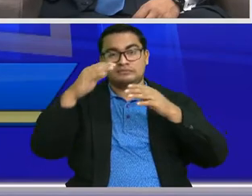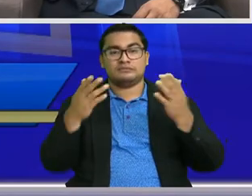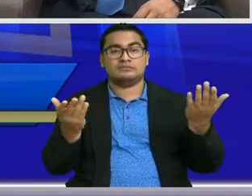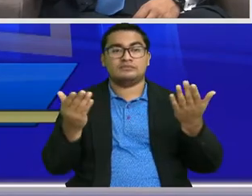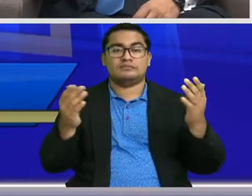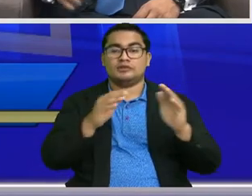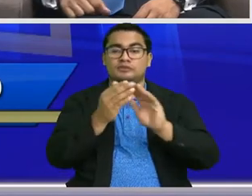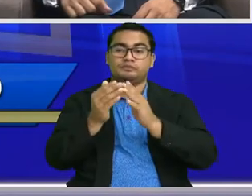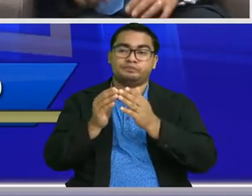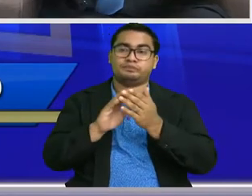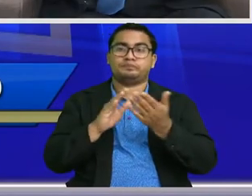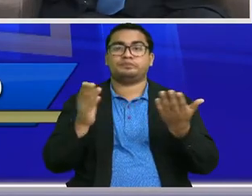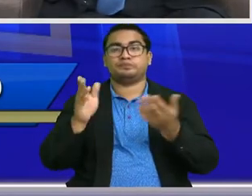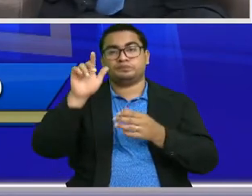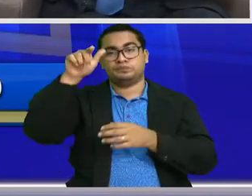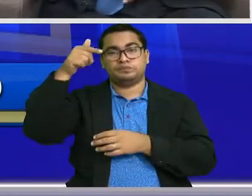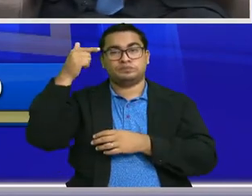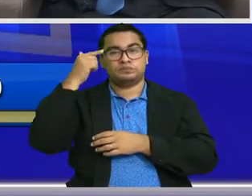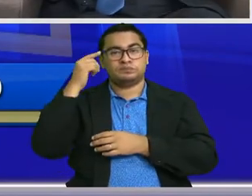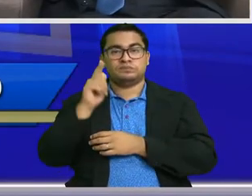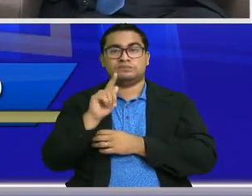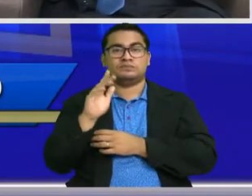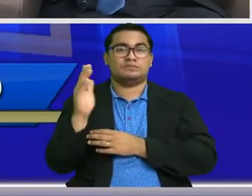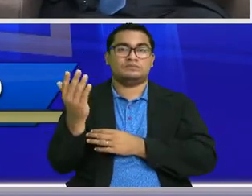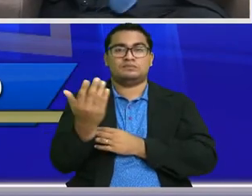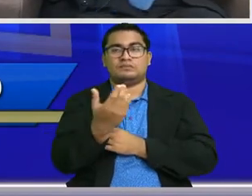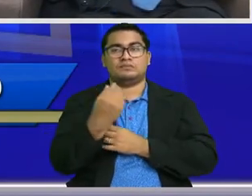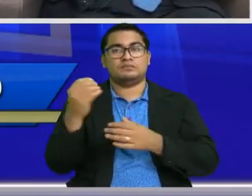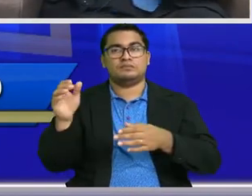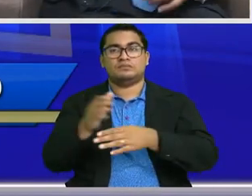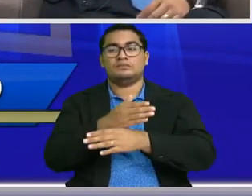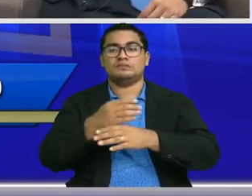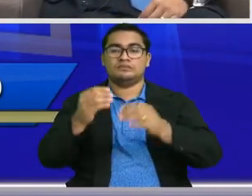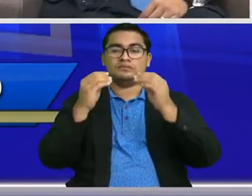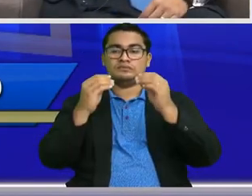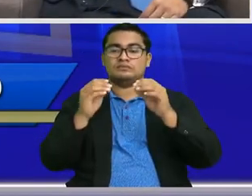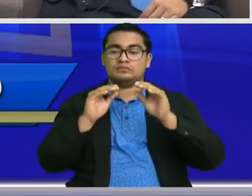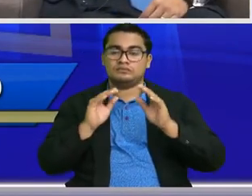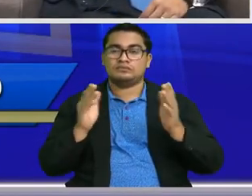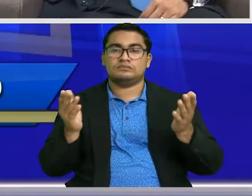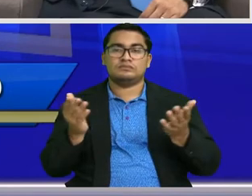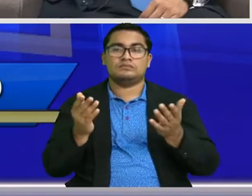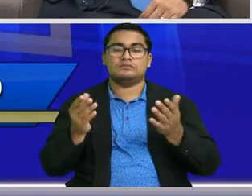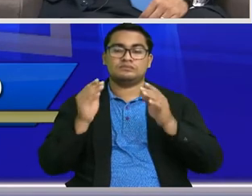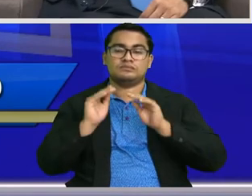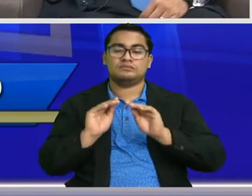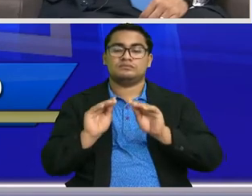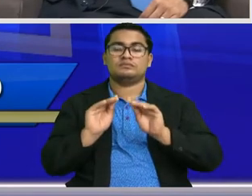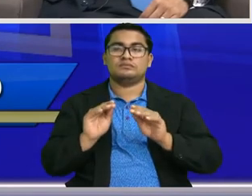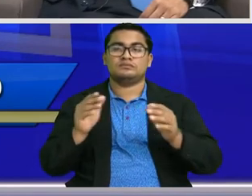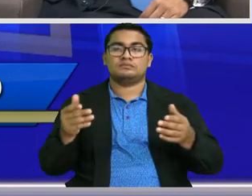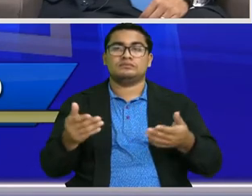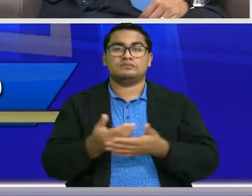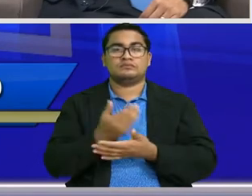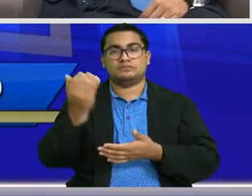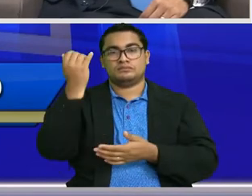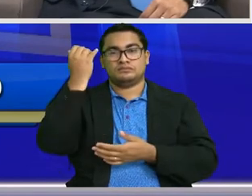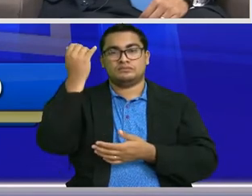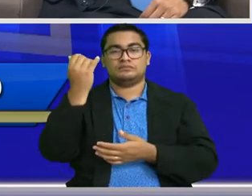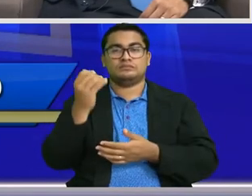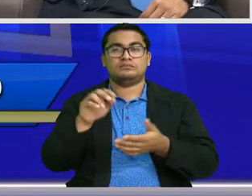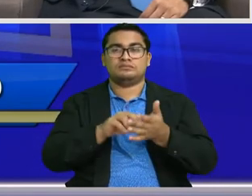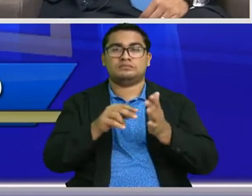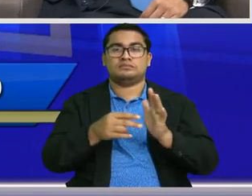local, del gobierno y de todos los espacios de formación y educación. Cada espacio de formación, una incubadora para la creación. Esa es